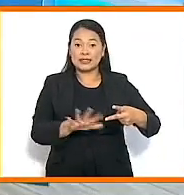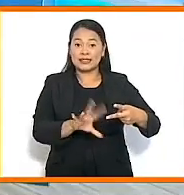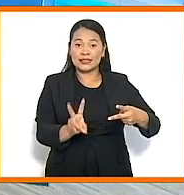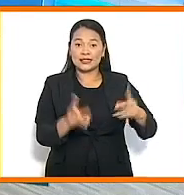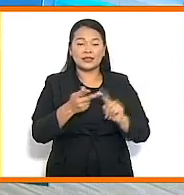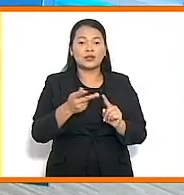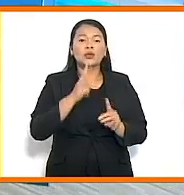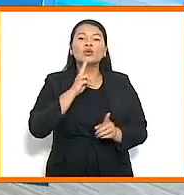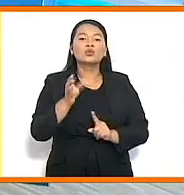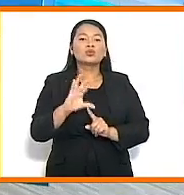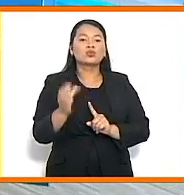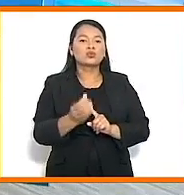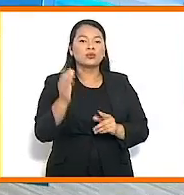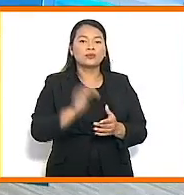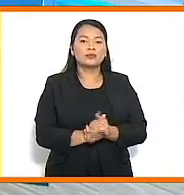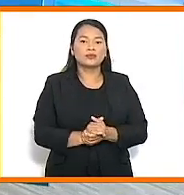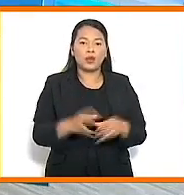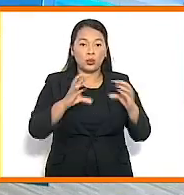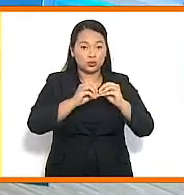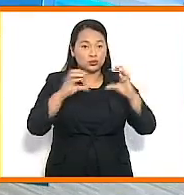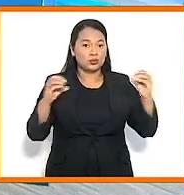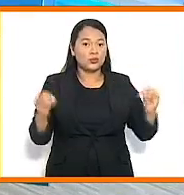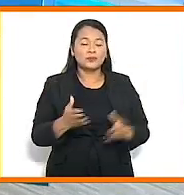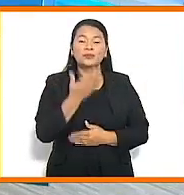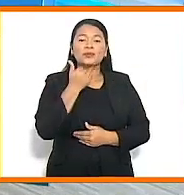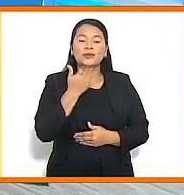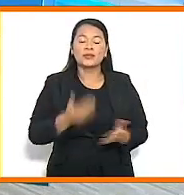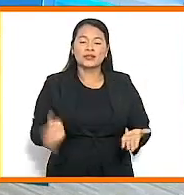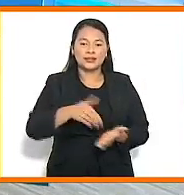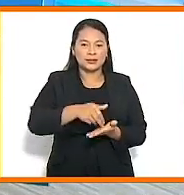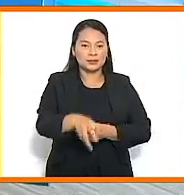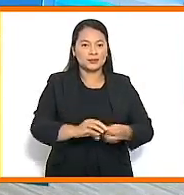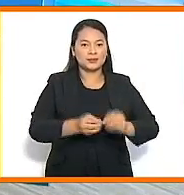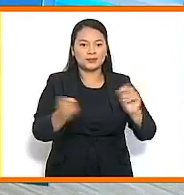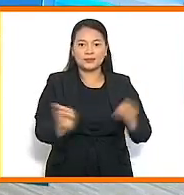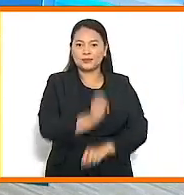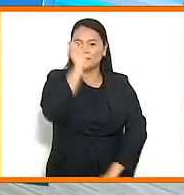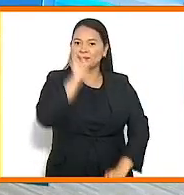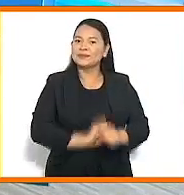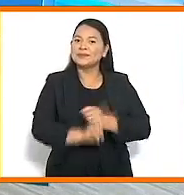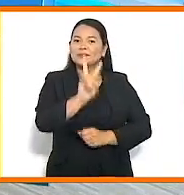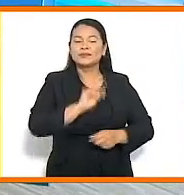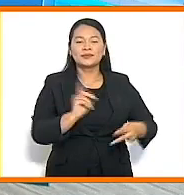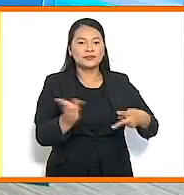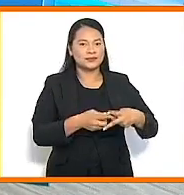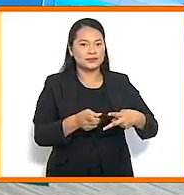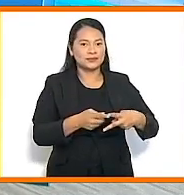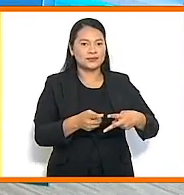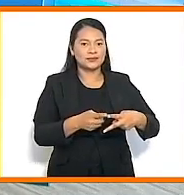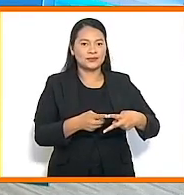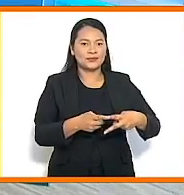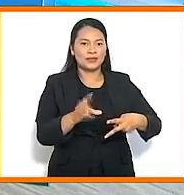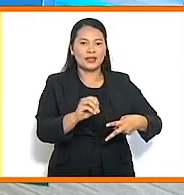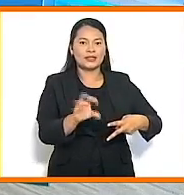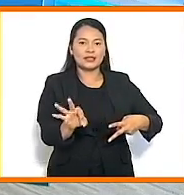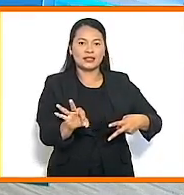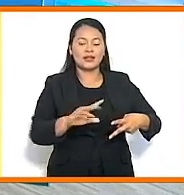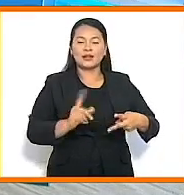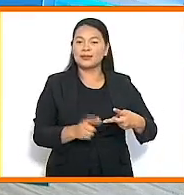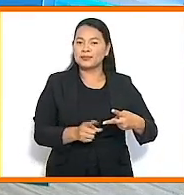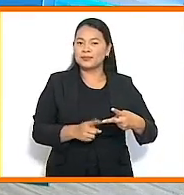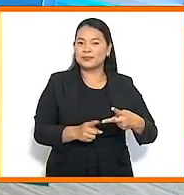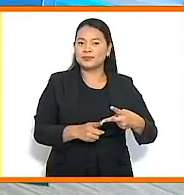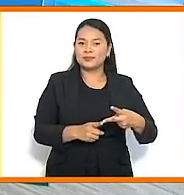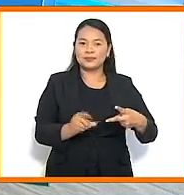con su catrachada al citrón. Con mucho gusto, repito, tus dos números favorecidos son posición 1, 09, posición